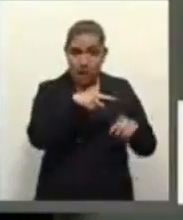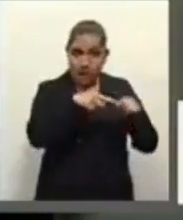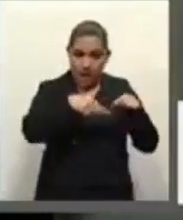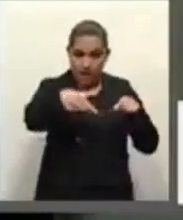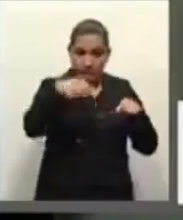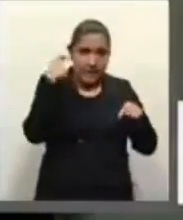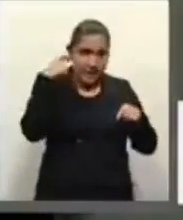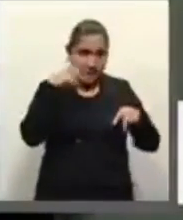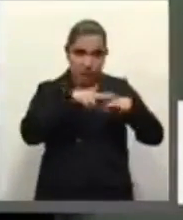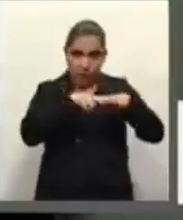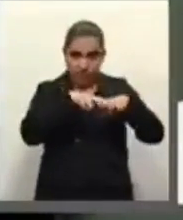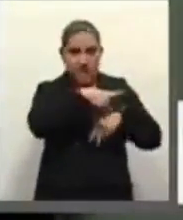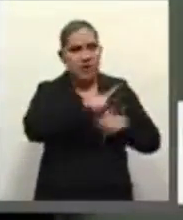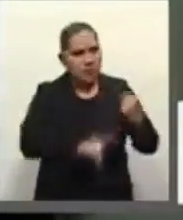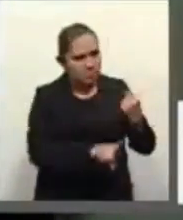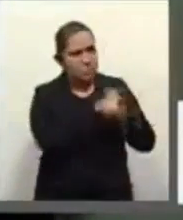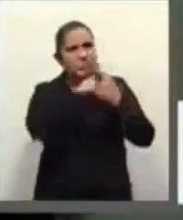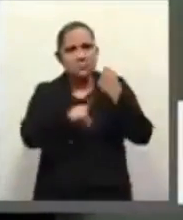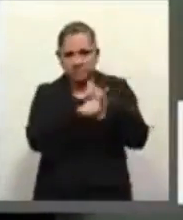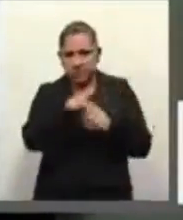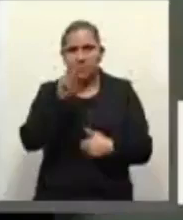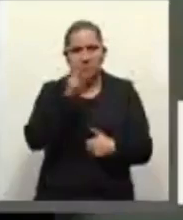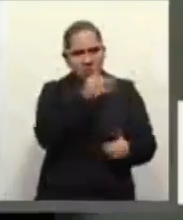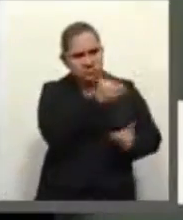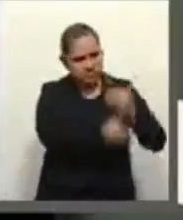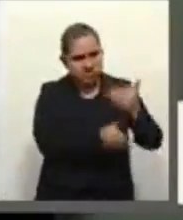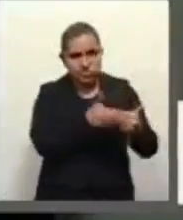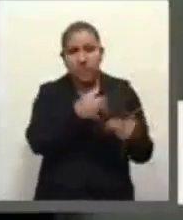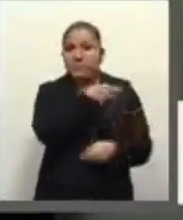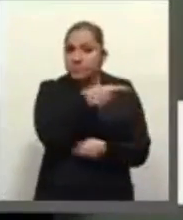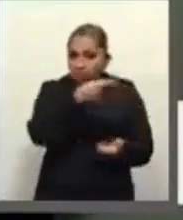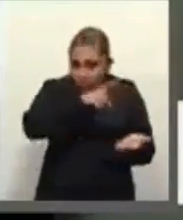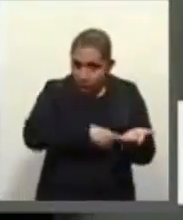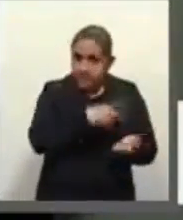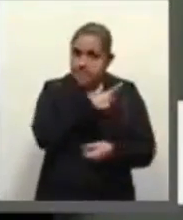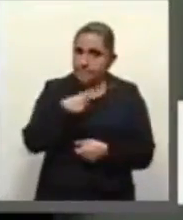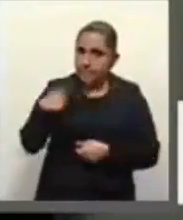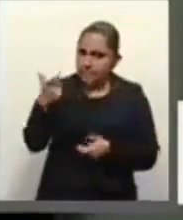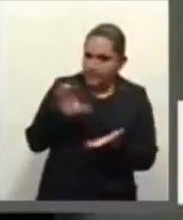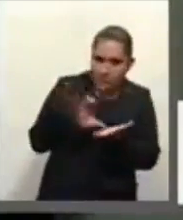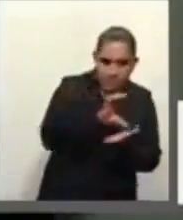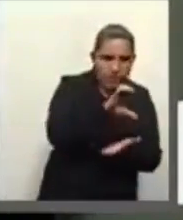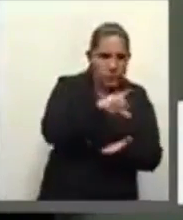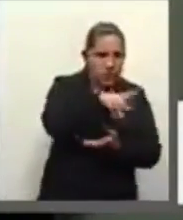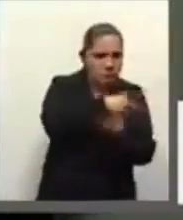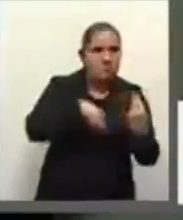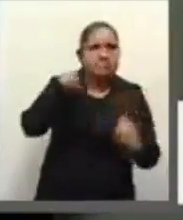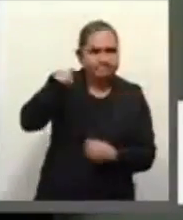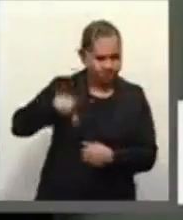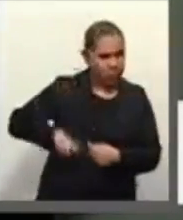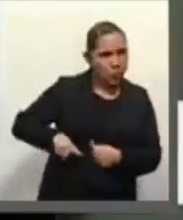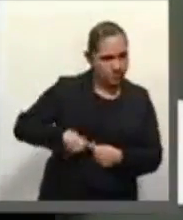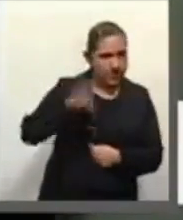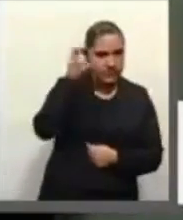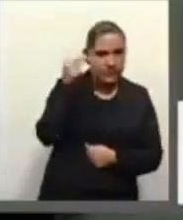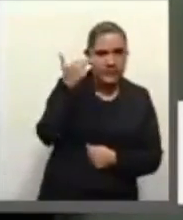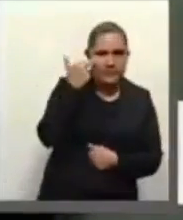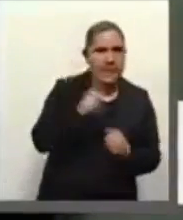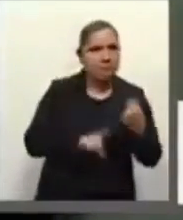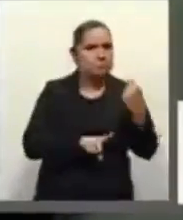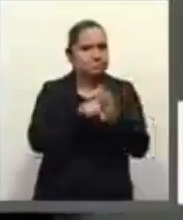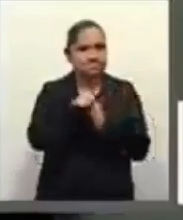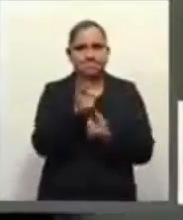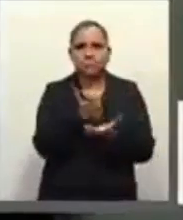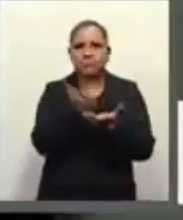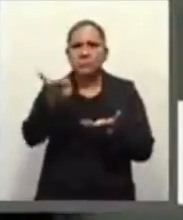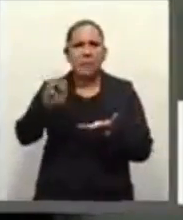injustificable falta de respeto a los serios y profesionales inversionistas y gobierno chino. Pero sin duda alguna, el